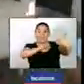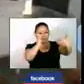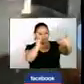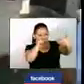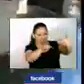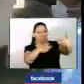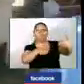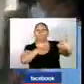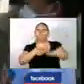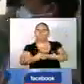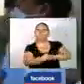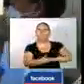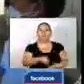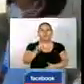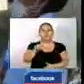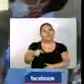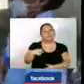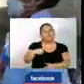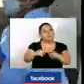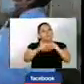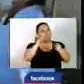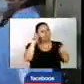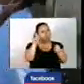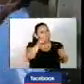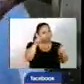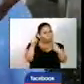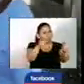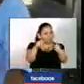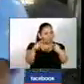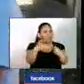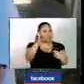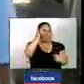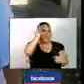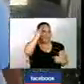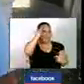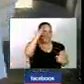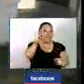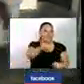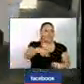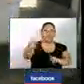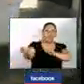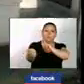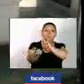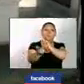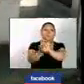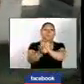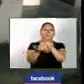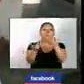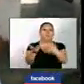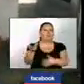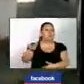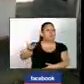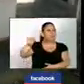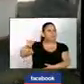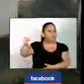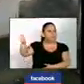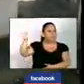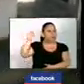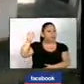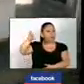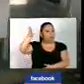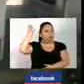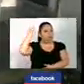que era su hijo sostuvo comunicación constante para poderse reencontrar después de mucho tiempo de ser